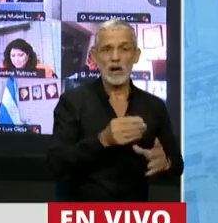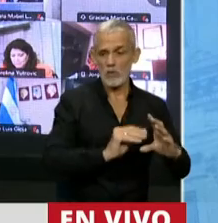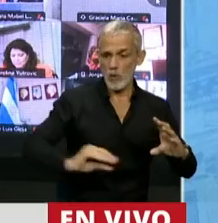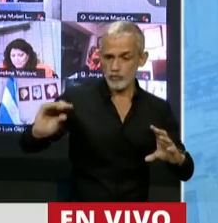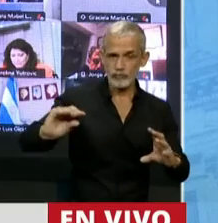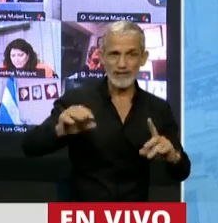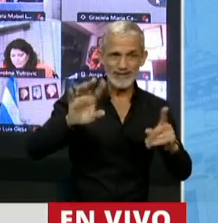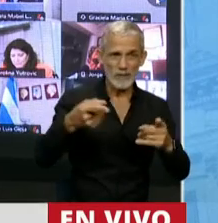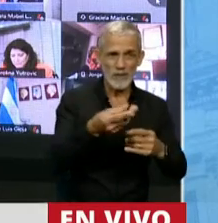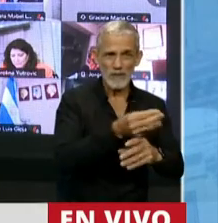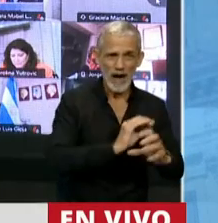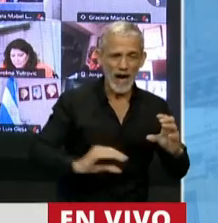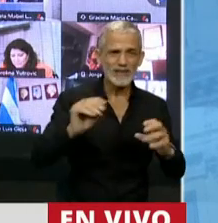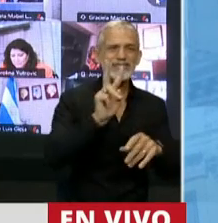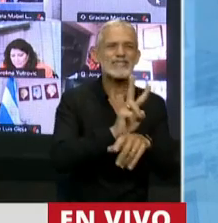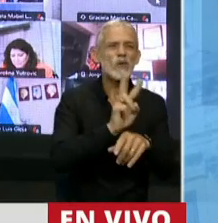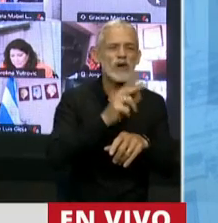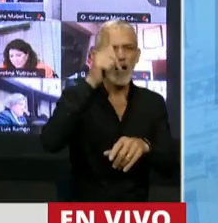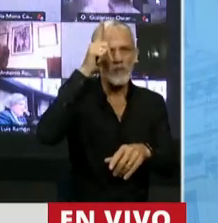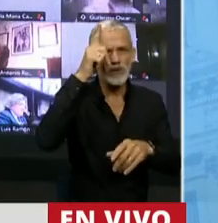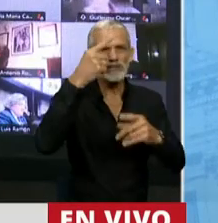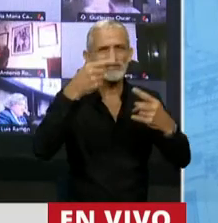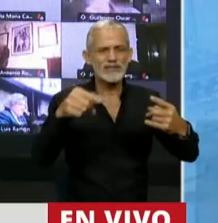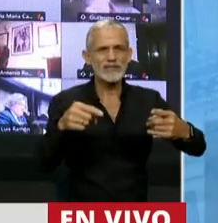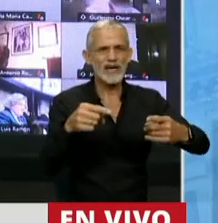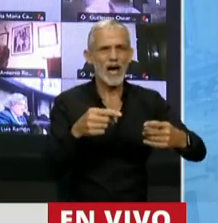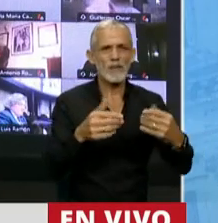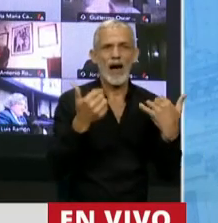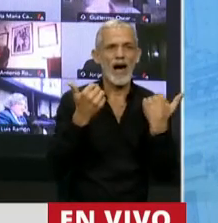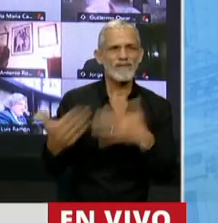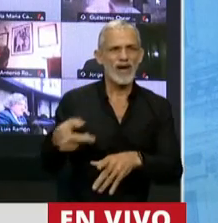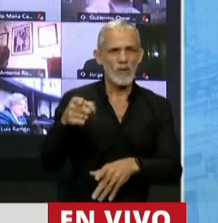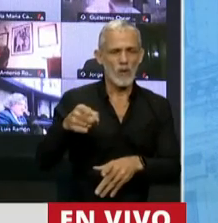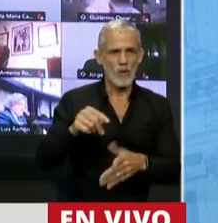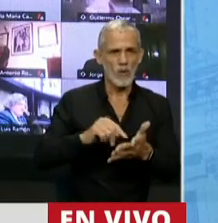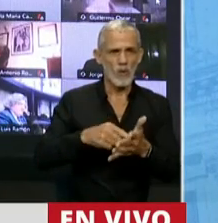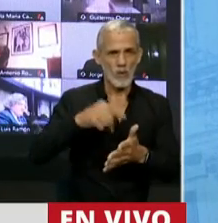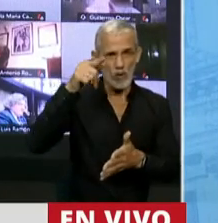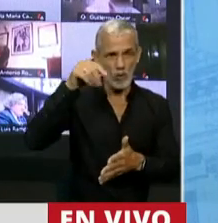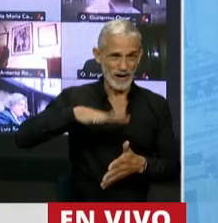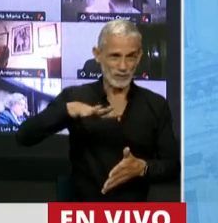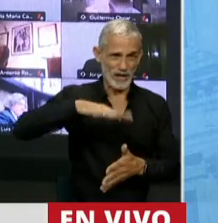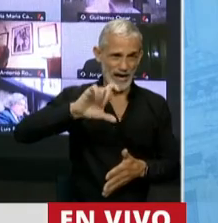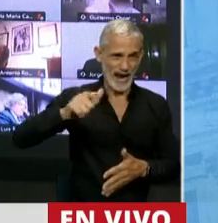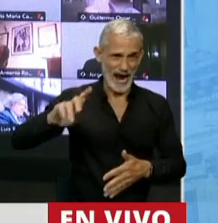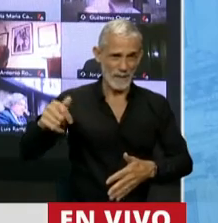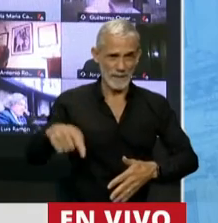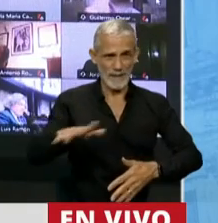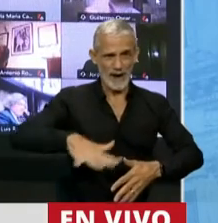materia de seguridad en beneficio de la Ciudad Autónoma de Buenos Aires,